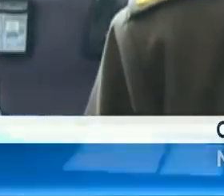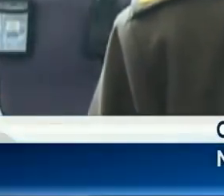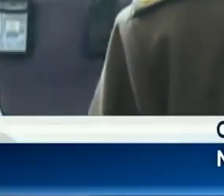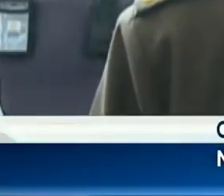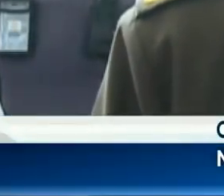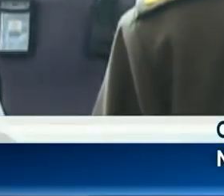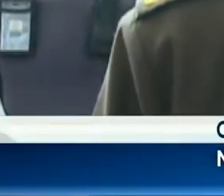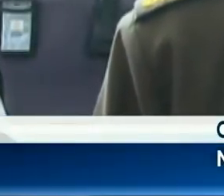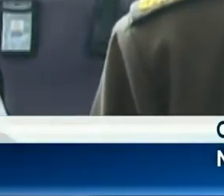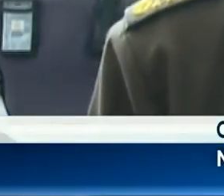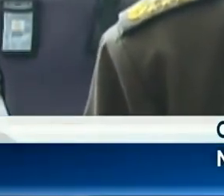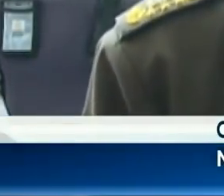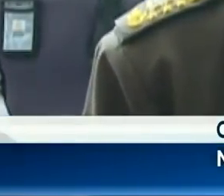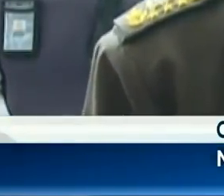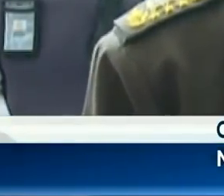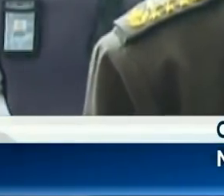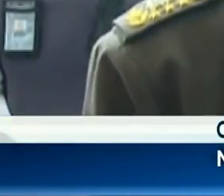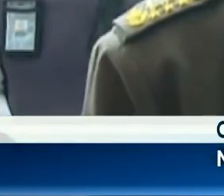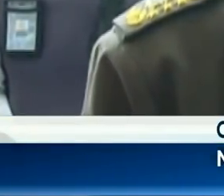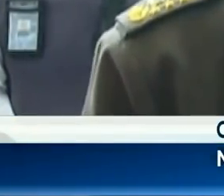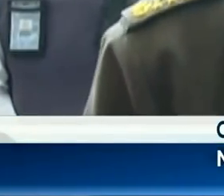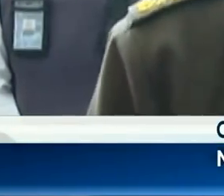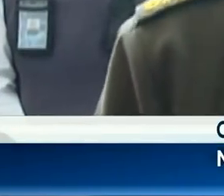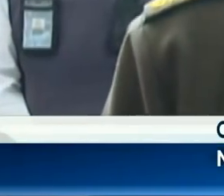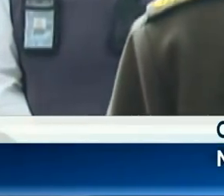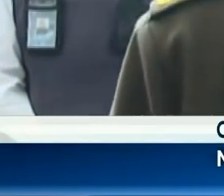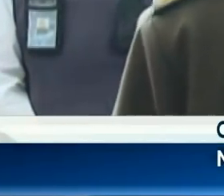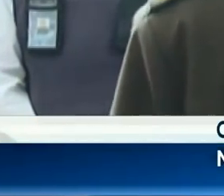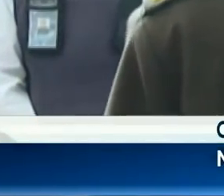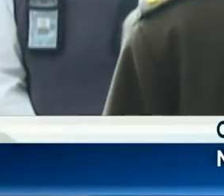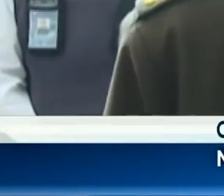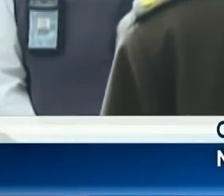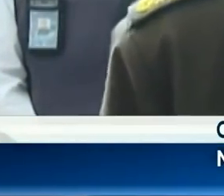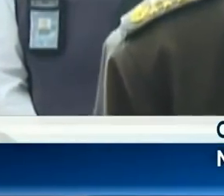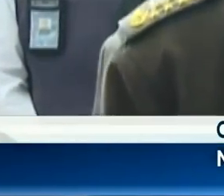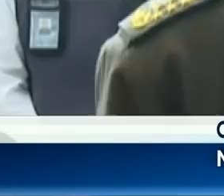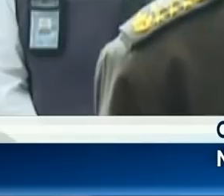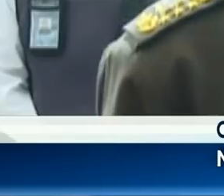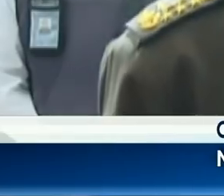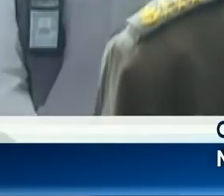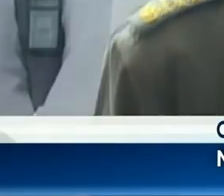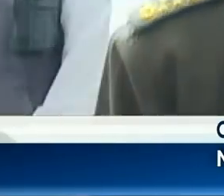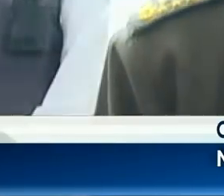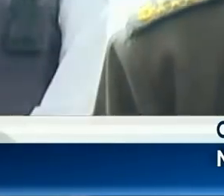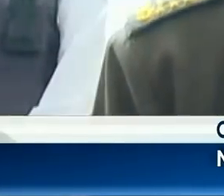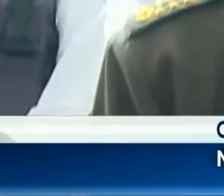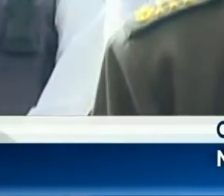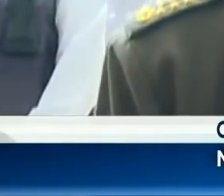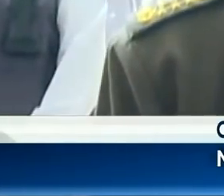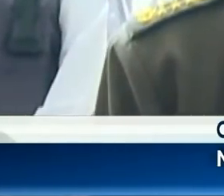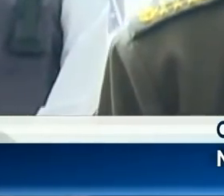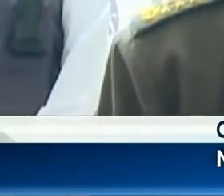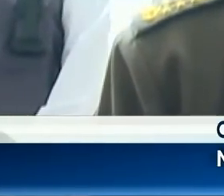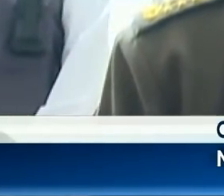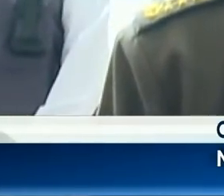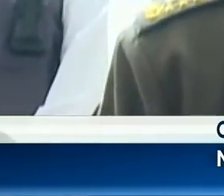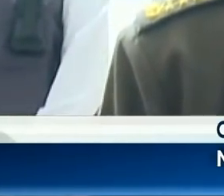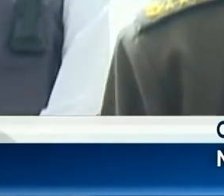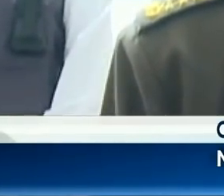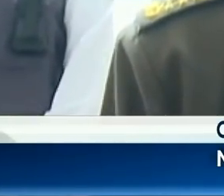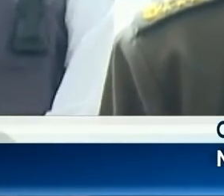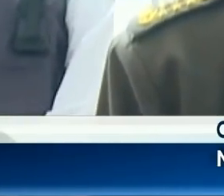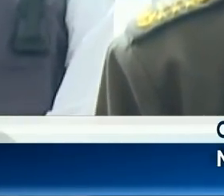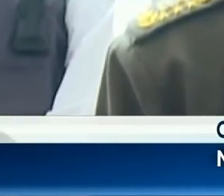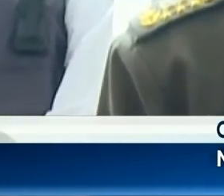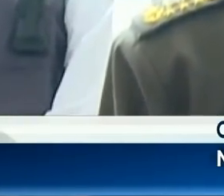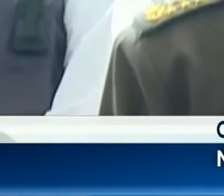con la familia, porque la familia mucho tiene que ver en cada una de las decisiones que se tome a futuro. Inmediatamente la UNACE,